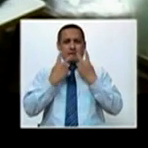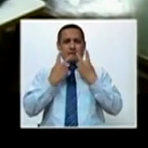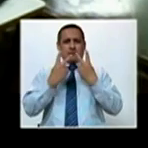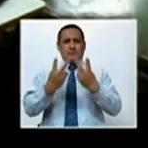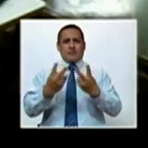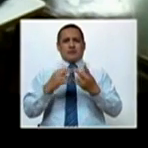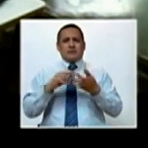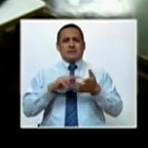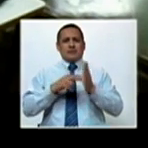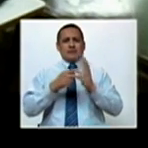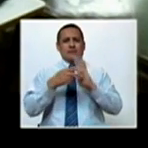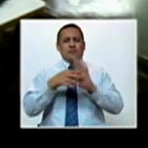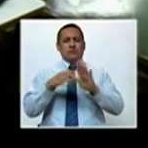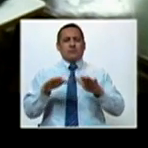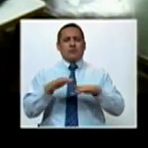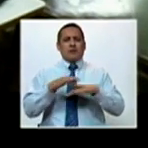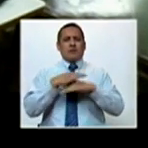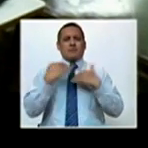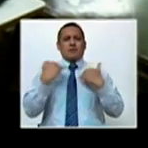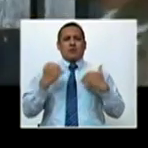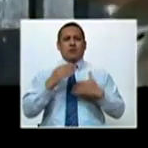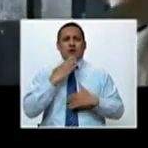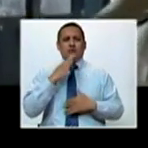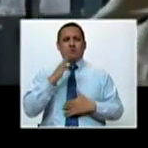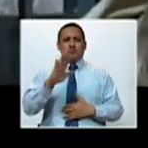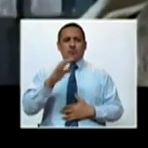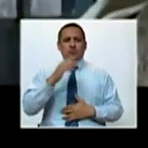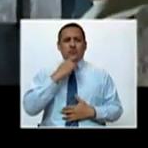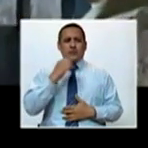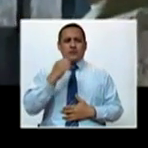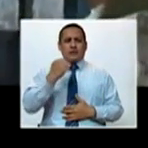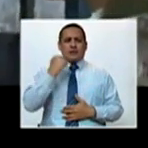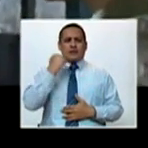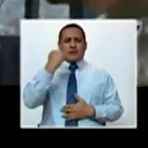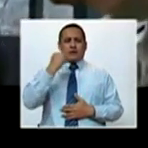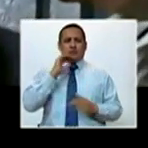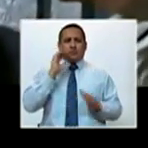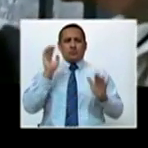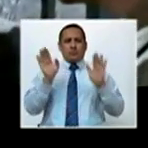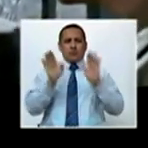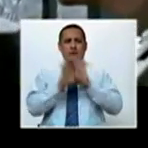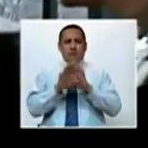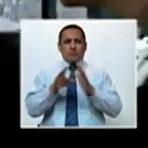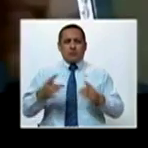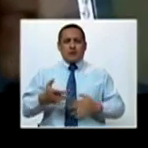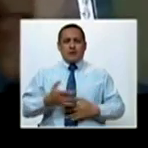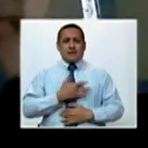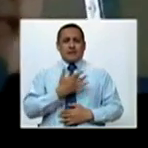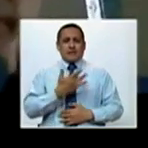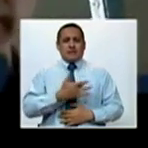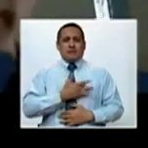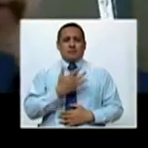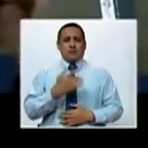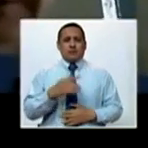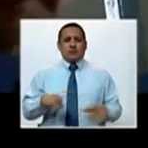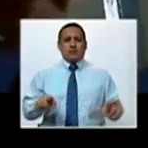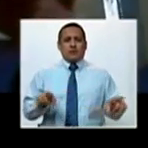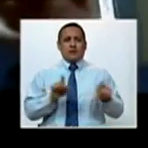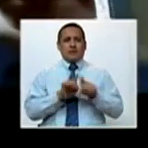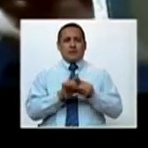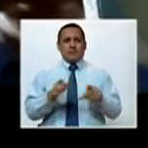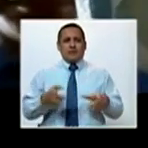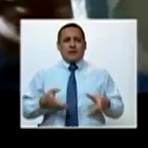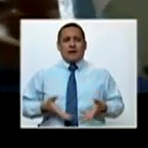producido es una afectación del derecho a la debida motivación